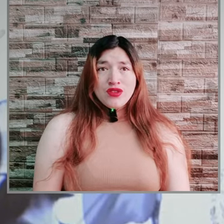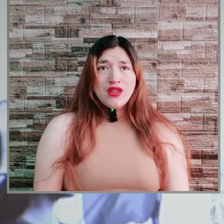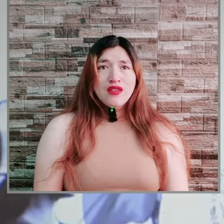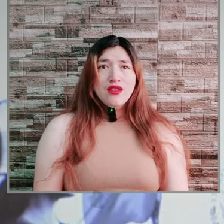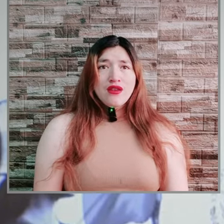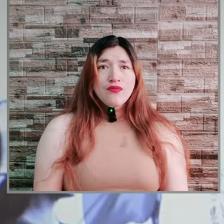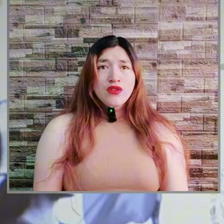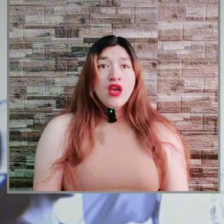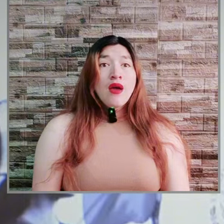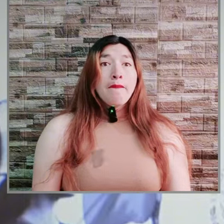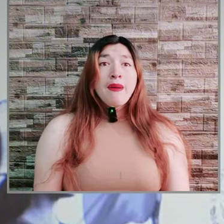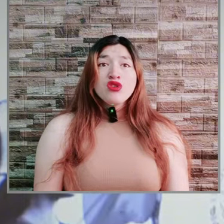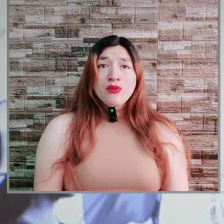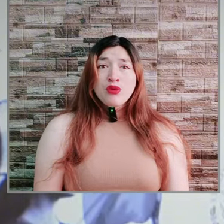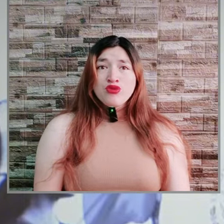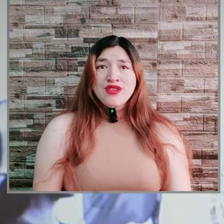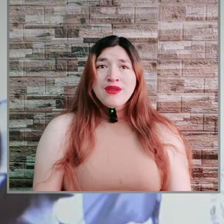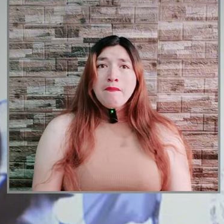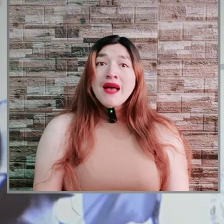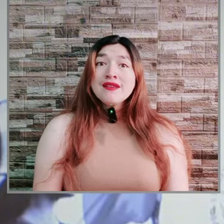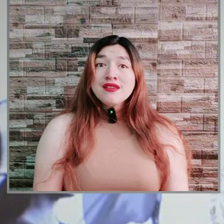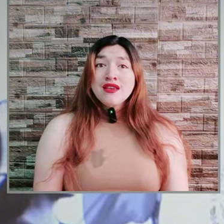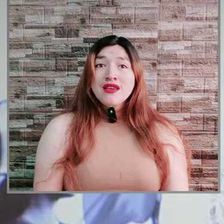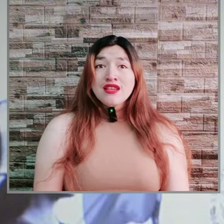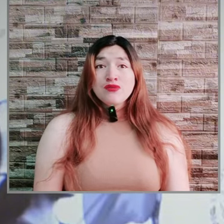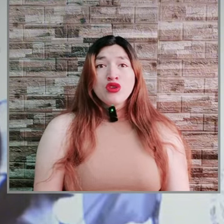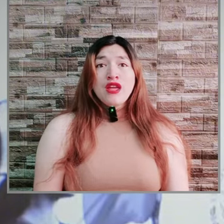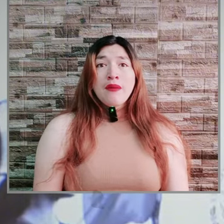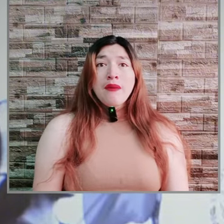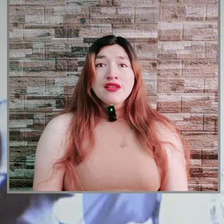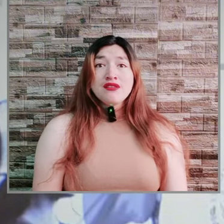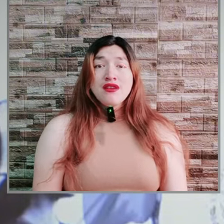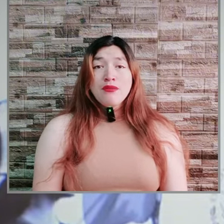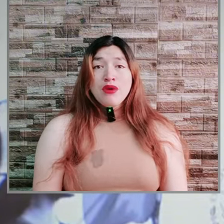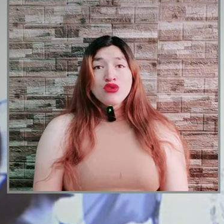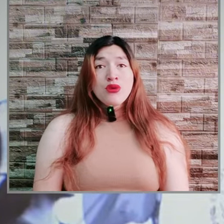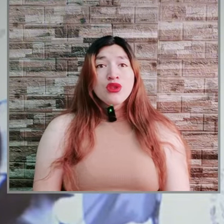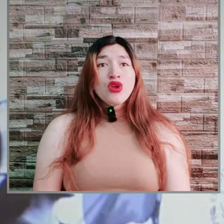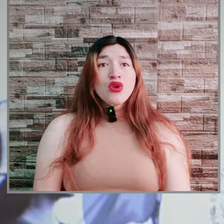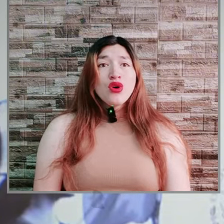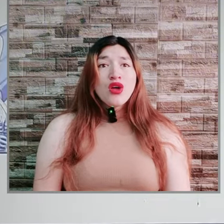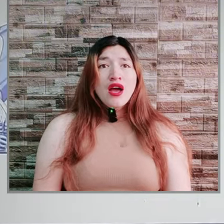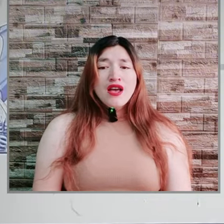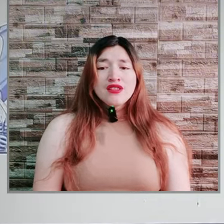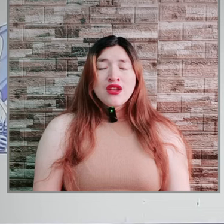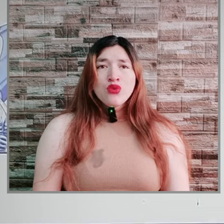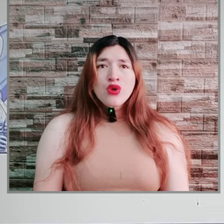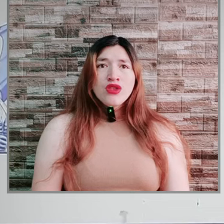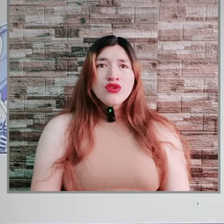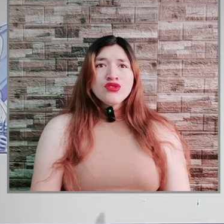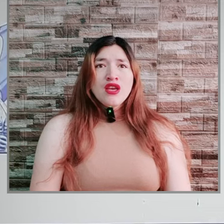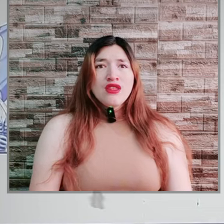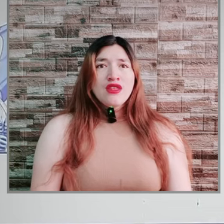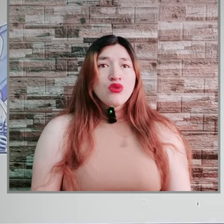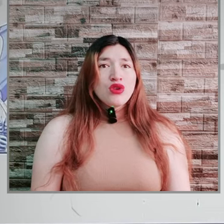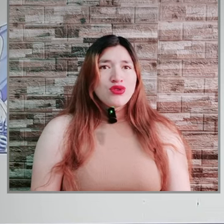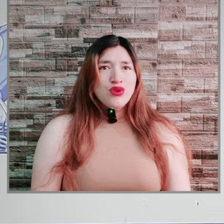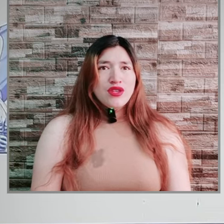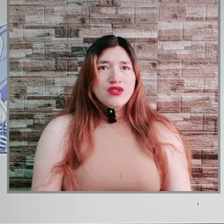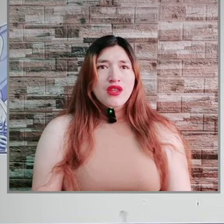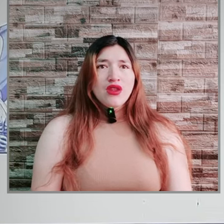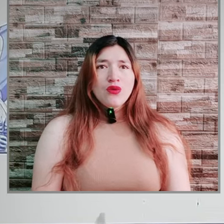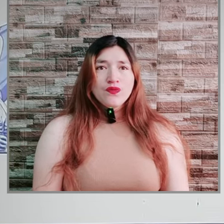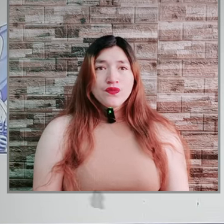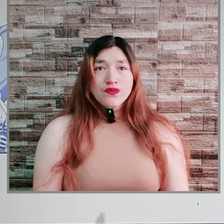del continente. Vamos a producir más y exportar más, pero sobre todo, a ser dueños de